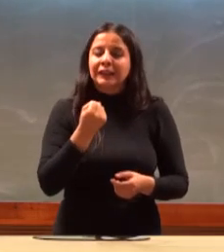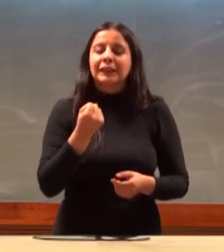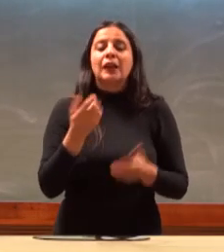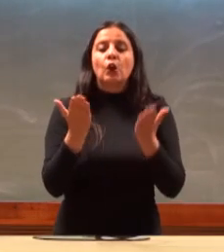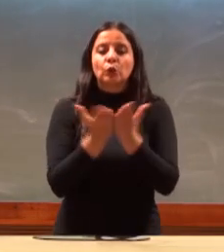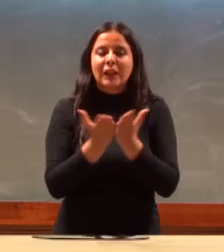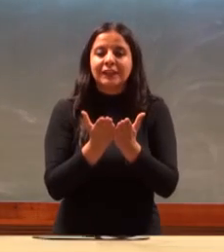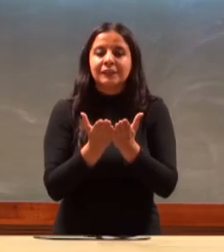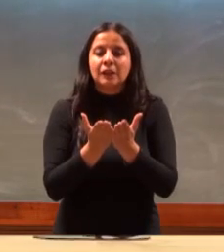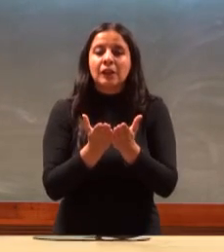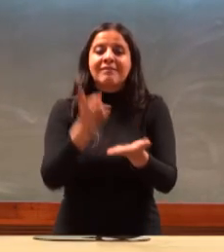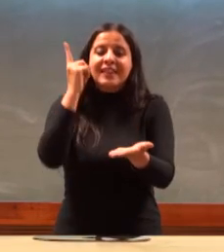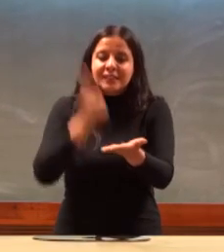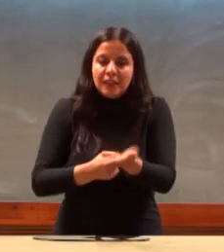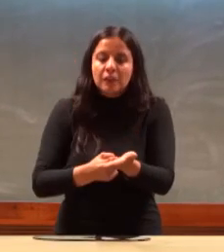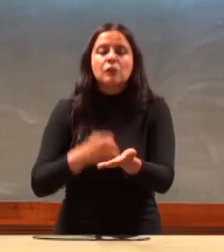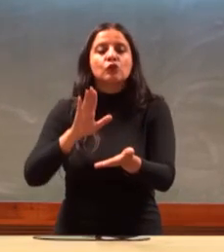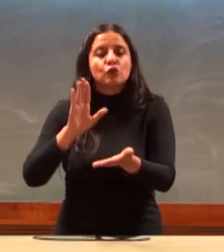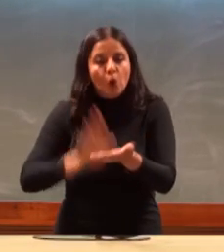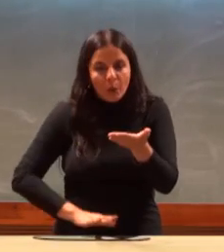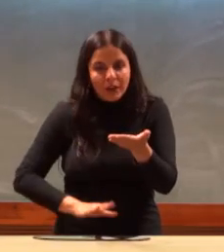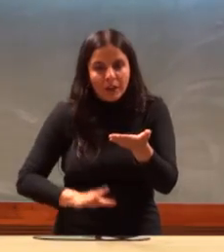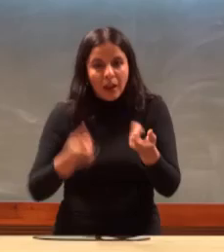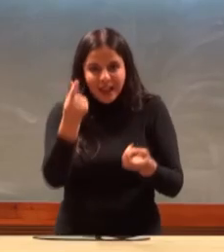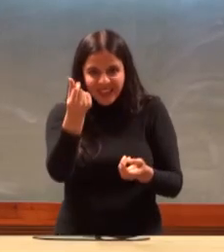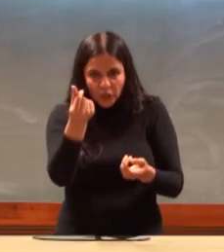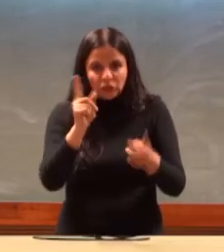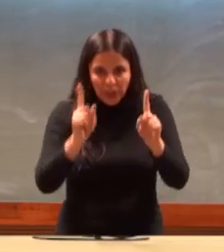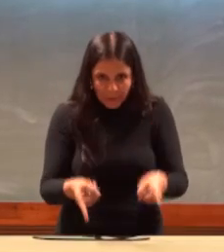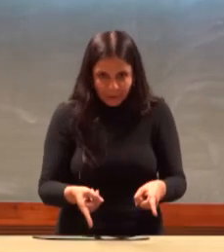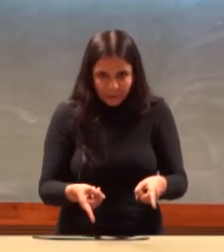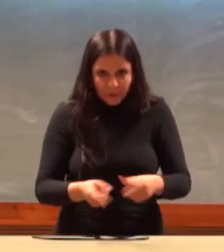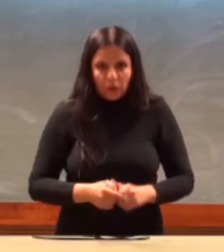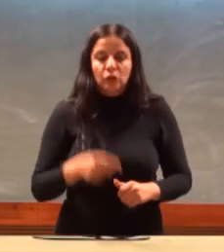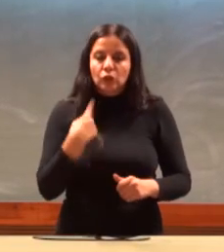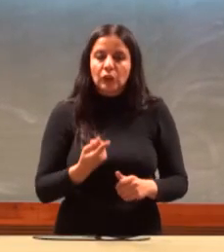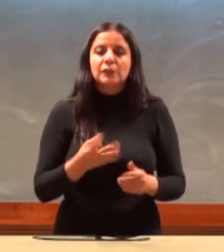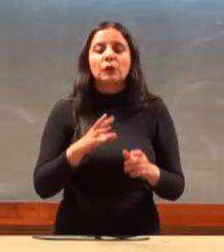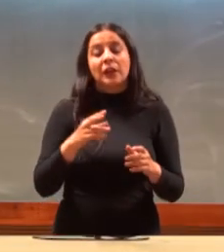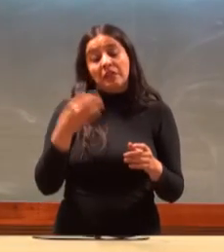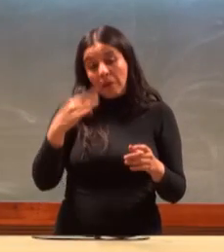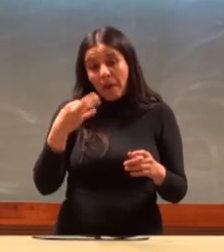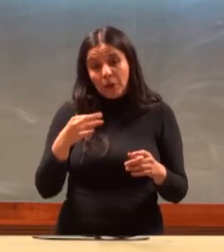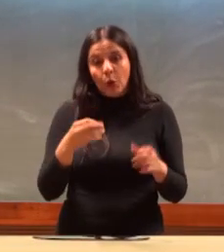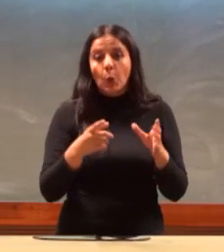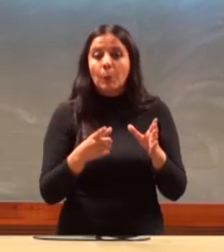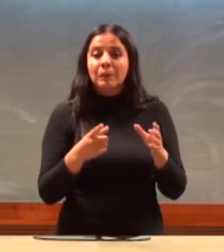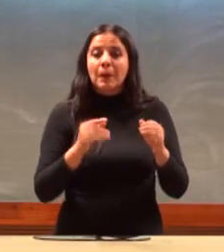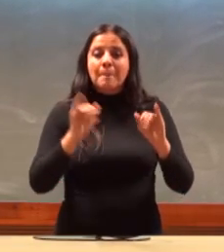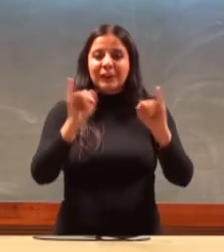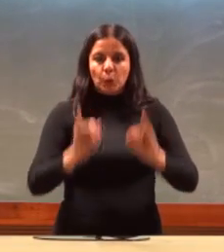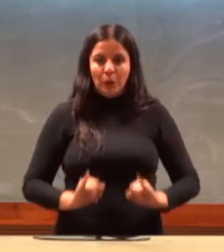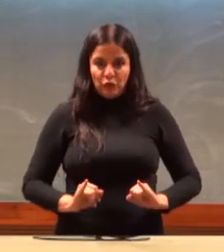para su propio beneficio o uso en ese sentido por eso es que estamos postulando un presupuesto participativo para los estudiantes como forma de